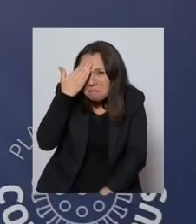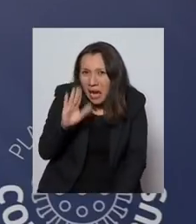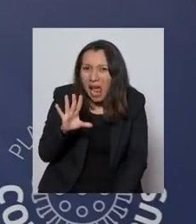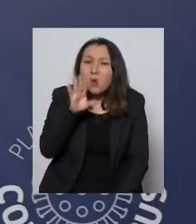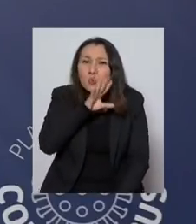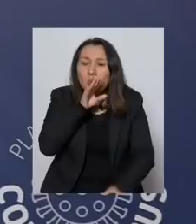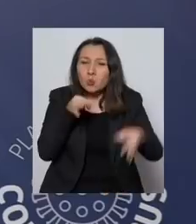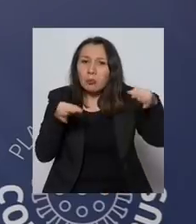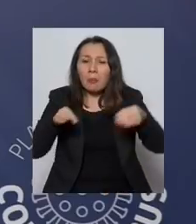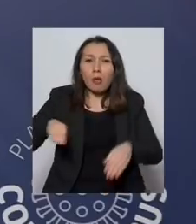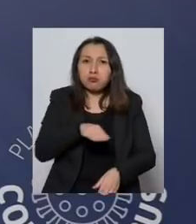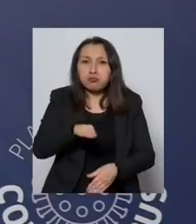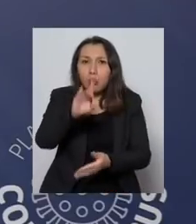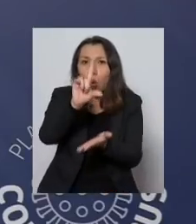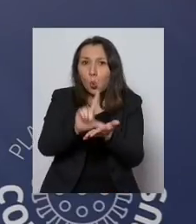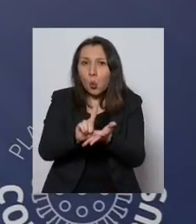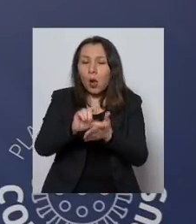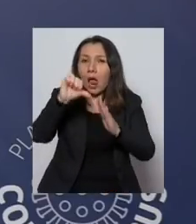permiso y circular en zona de cuarentena?